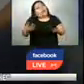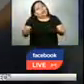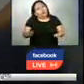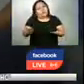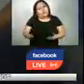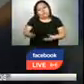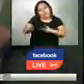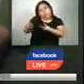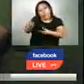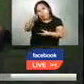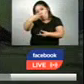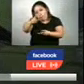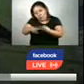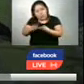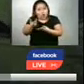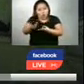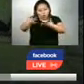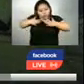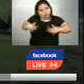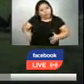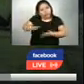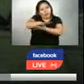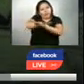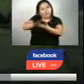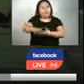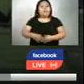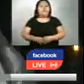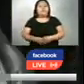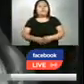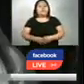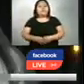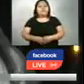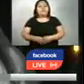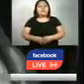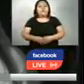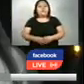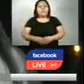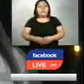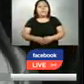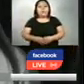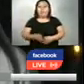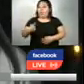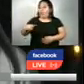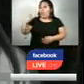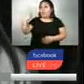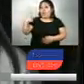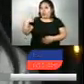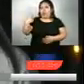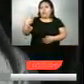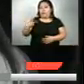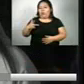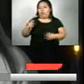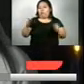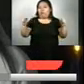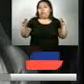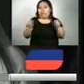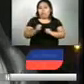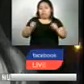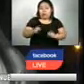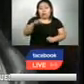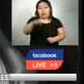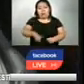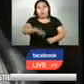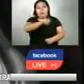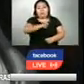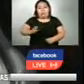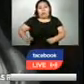les entregaron alimentos y productos de higiene personal. Y desde el día de ayer se ha presentado un frente frío en el país. Es